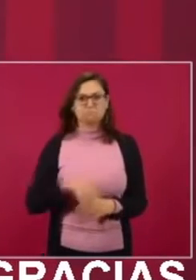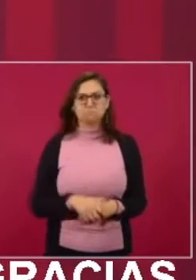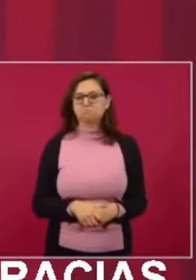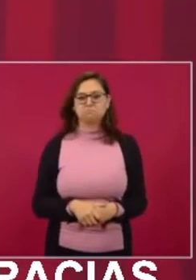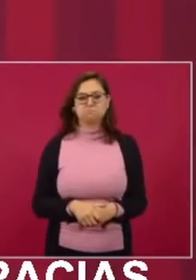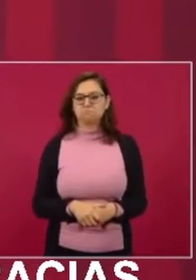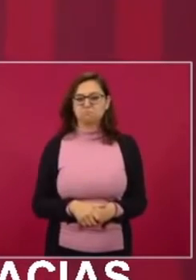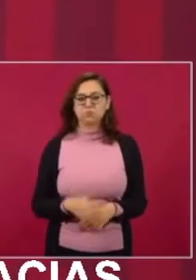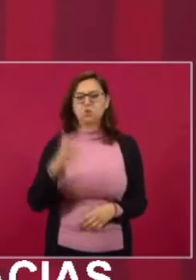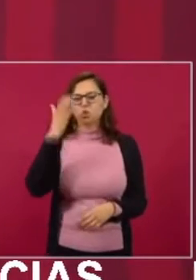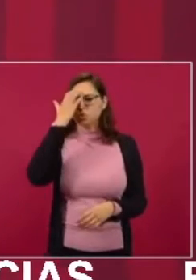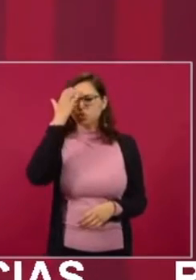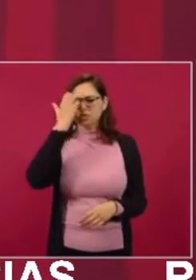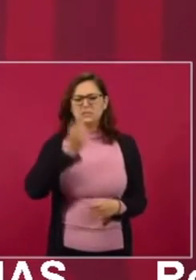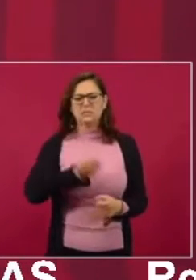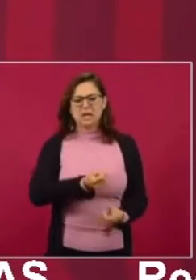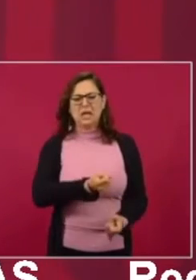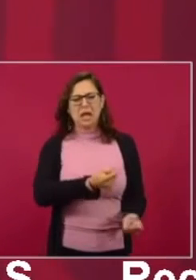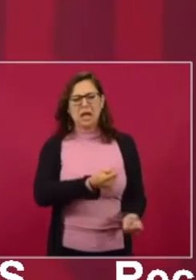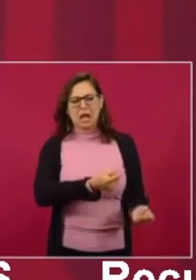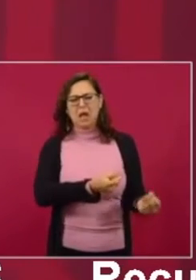en algunos sectores